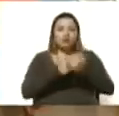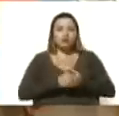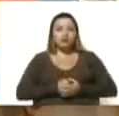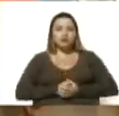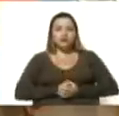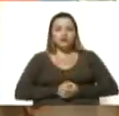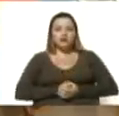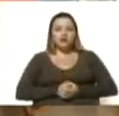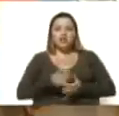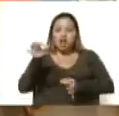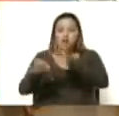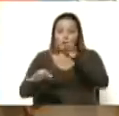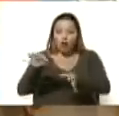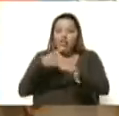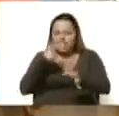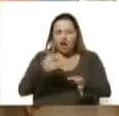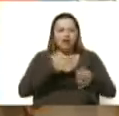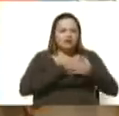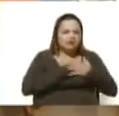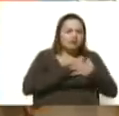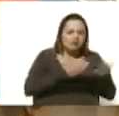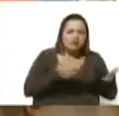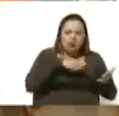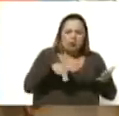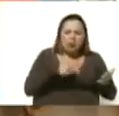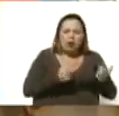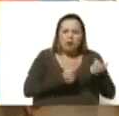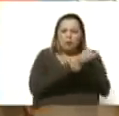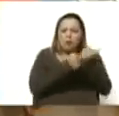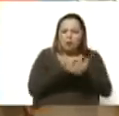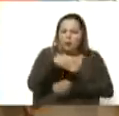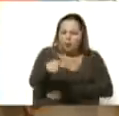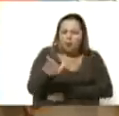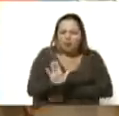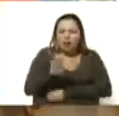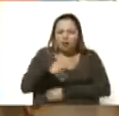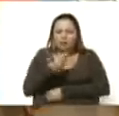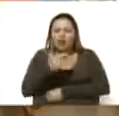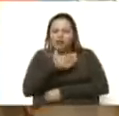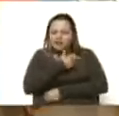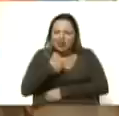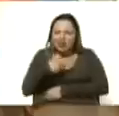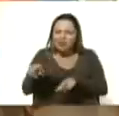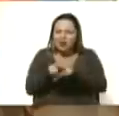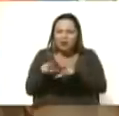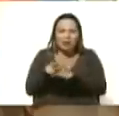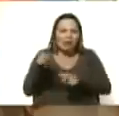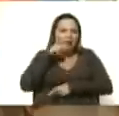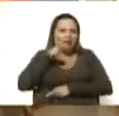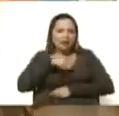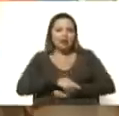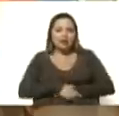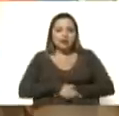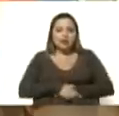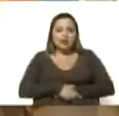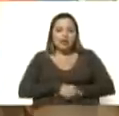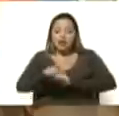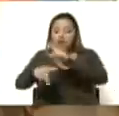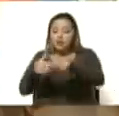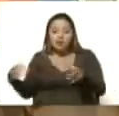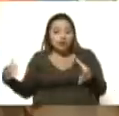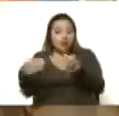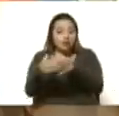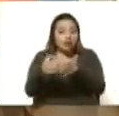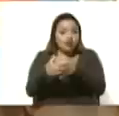de abogados que se prestaron para esta patraña y que en una reunión con fiscales nuestros amenazaron